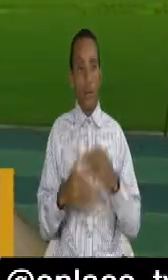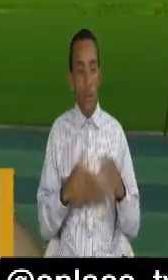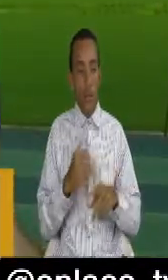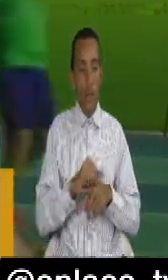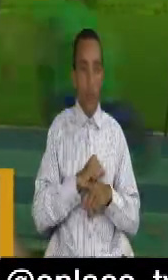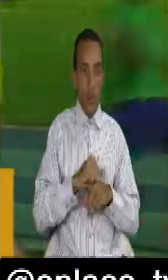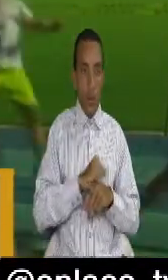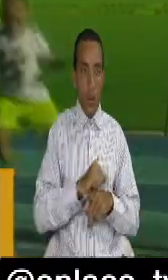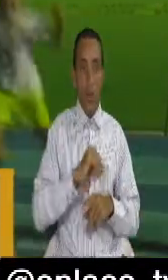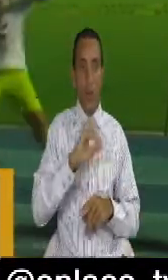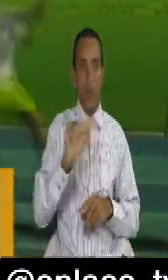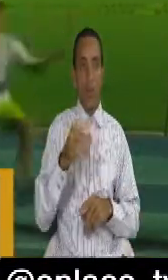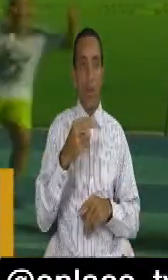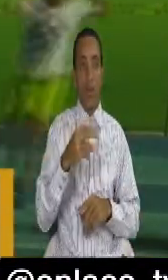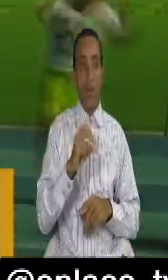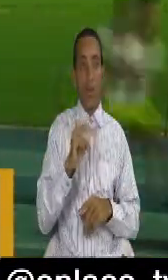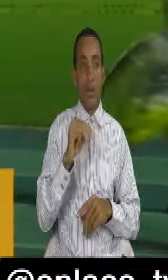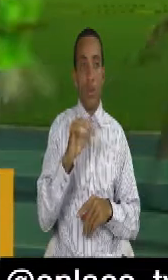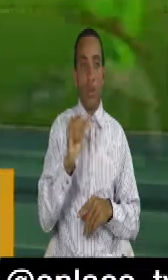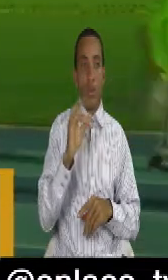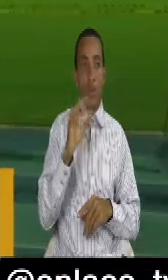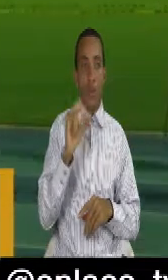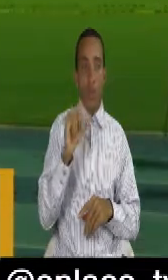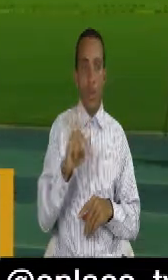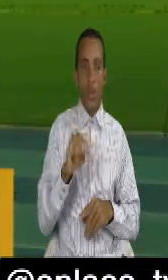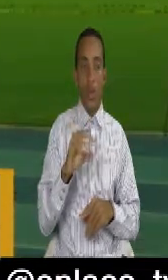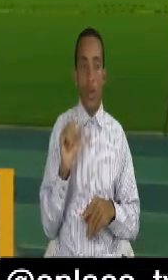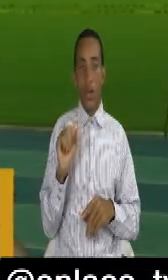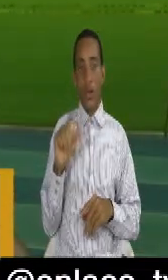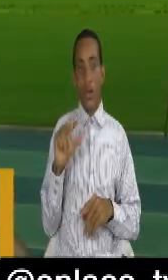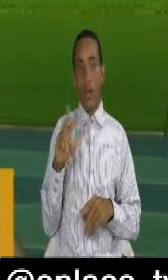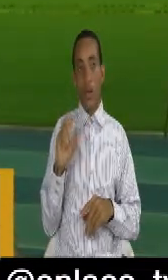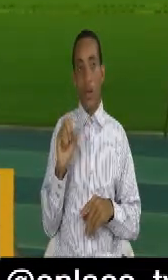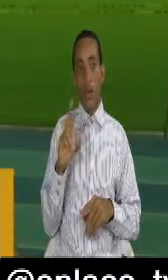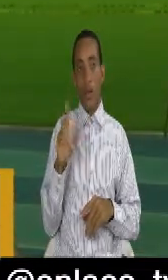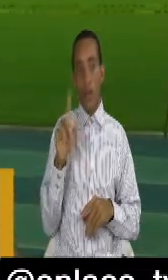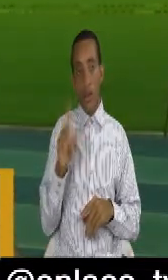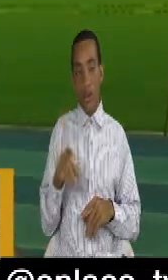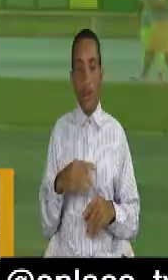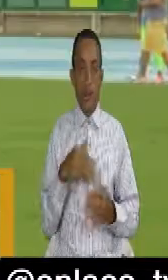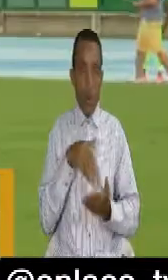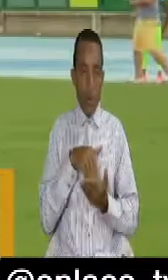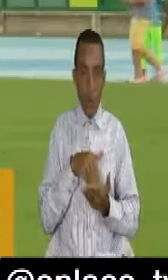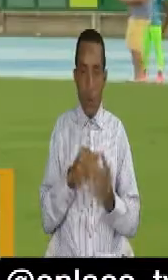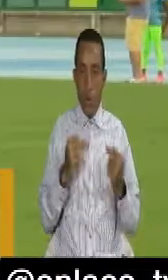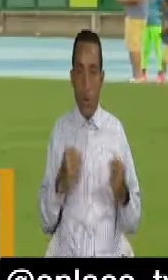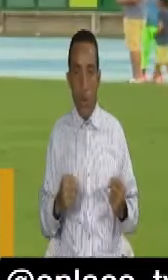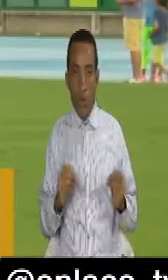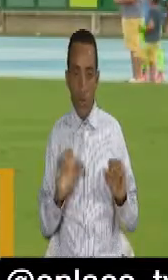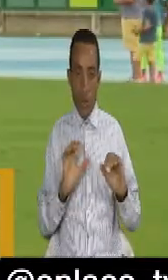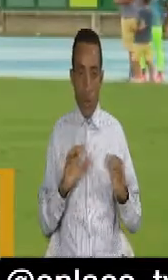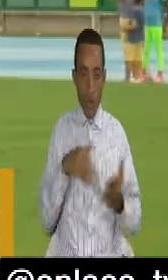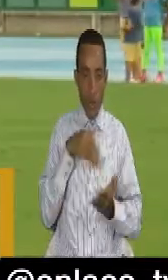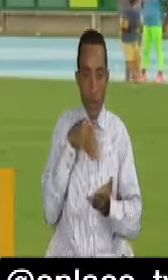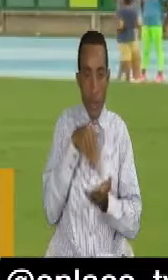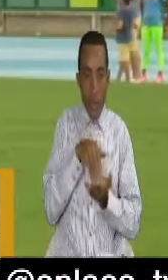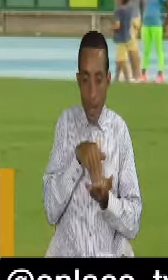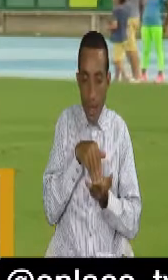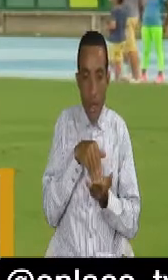llegada de Jonathan Álvarez, confiamos que ganemos una solidez especial en el medio campo.